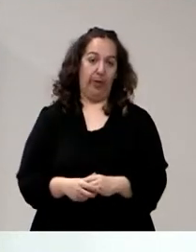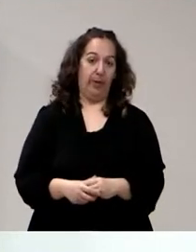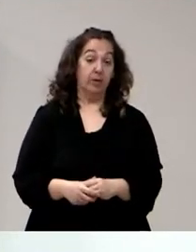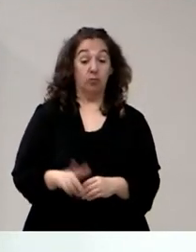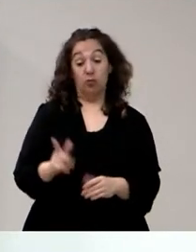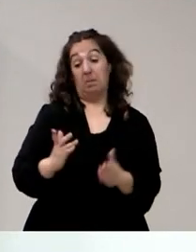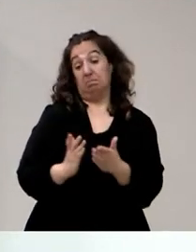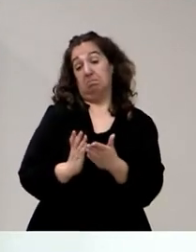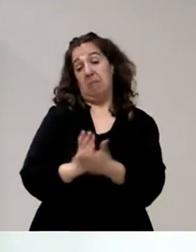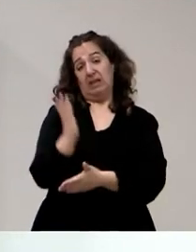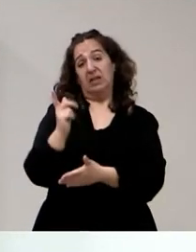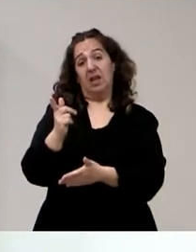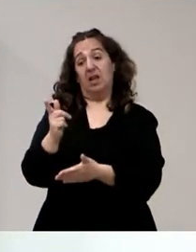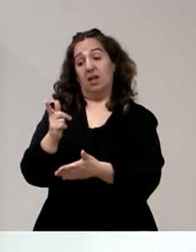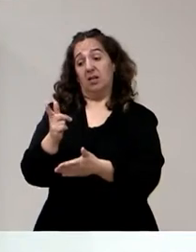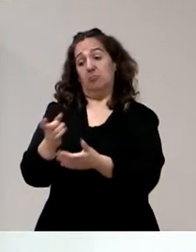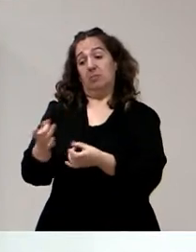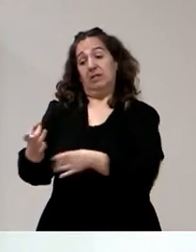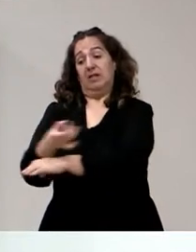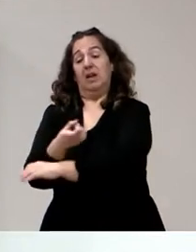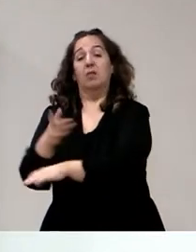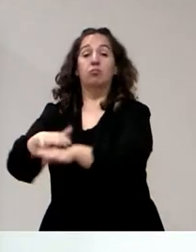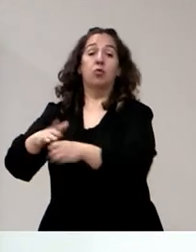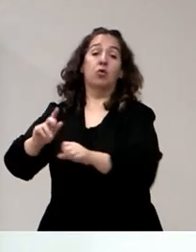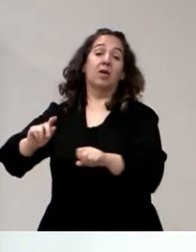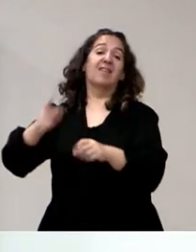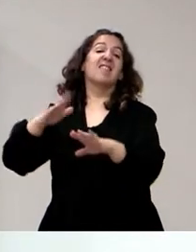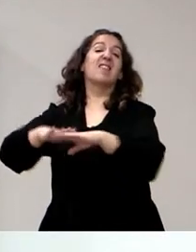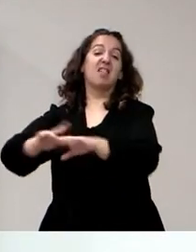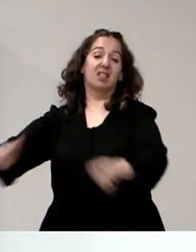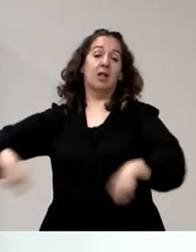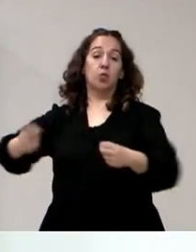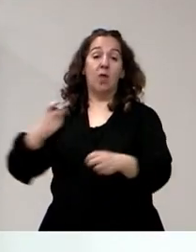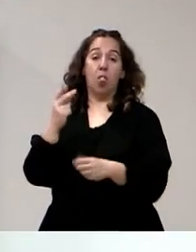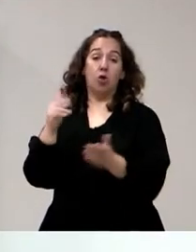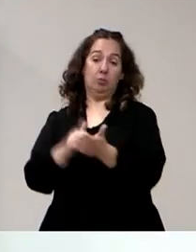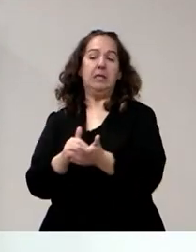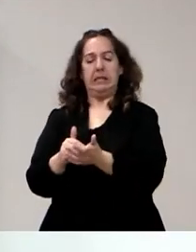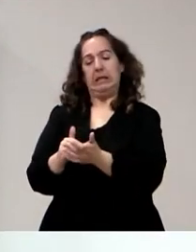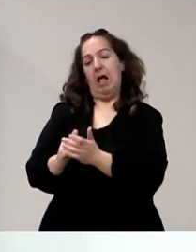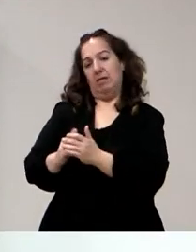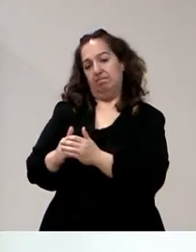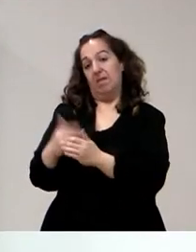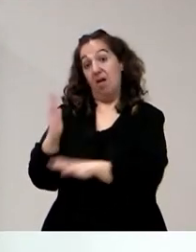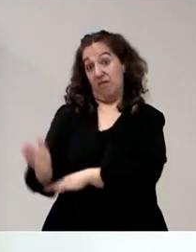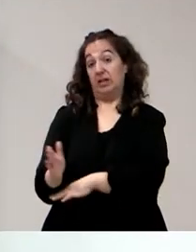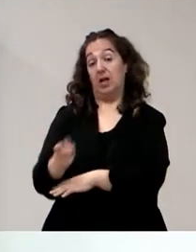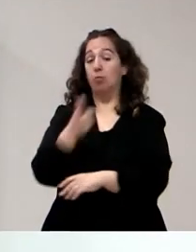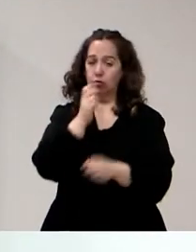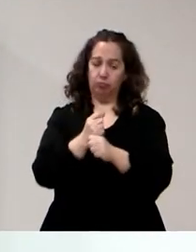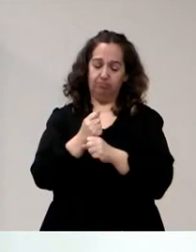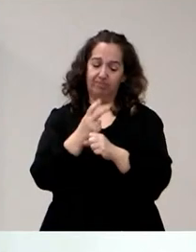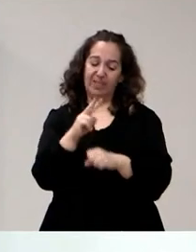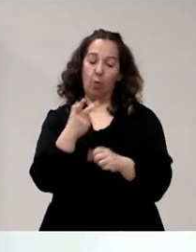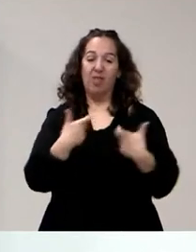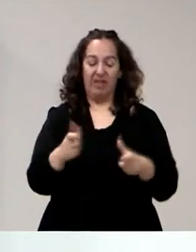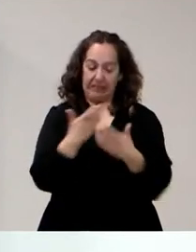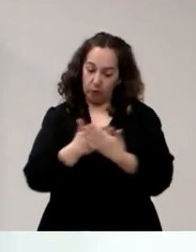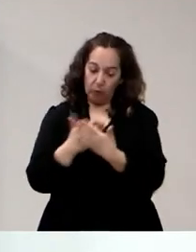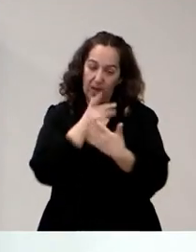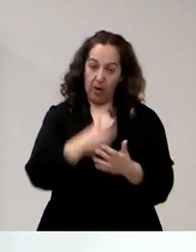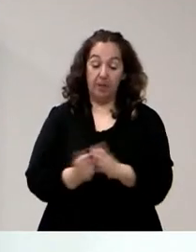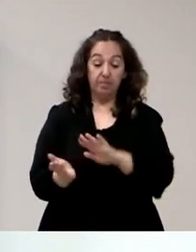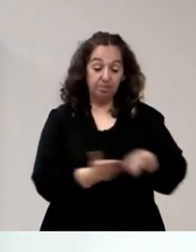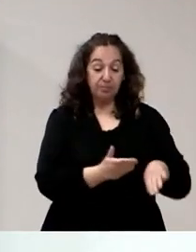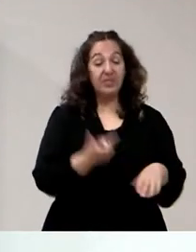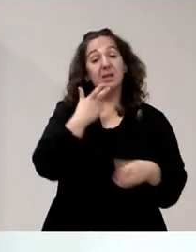una parte discurre y afecta a la red natura 2000 estamos en este momento trabajando en esa segunda fase en cuanto a la terminal